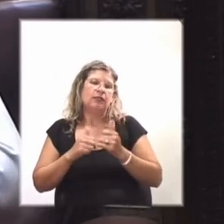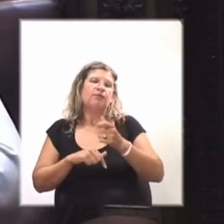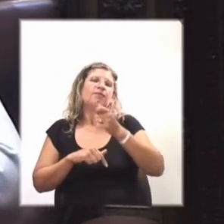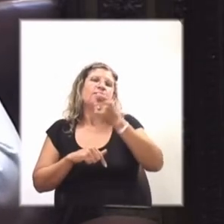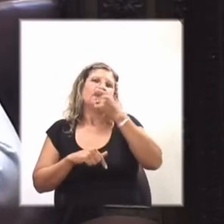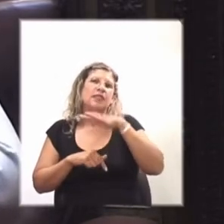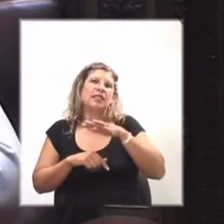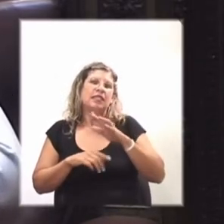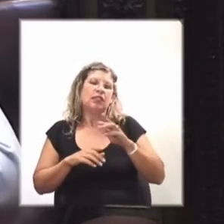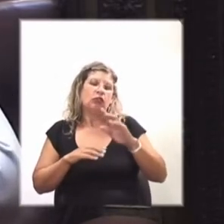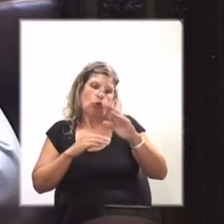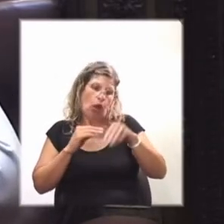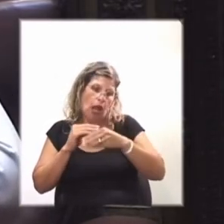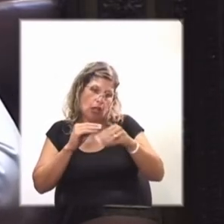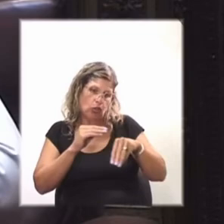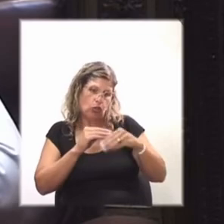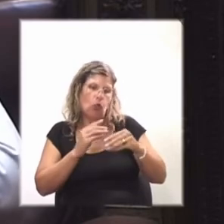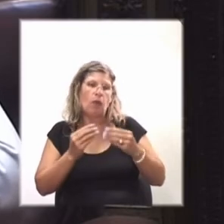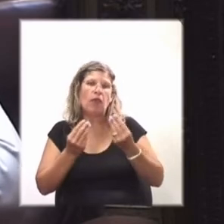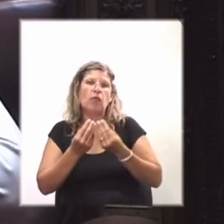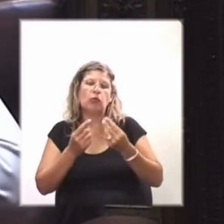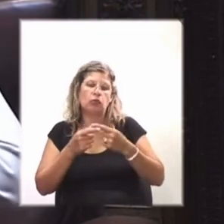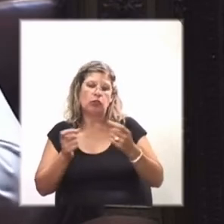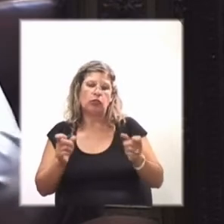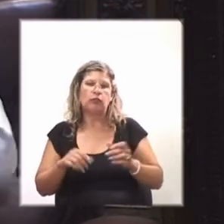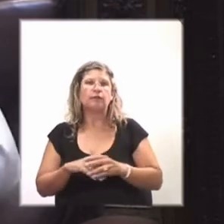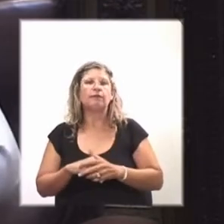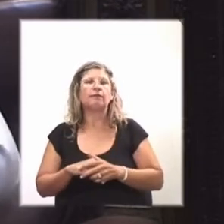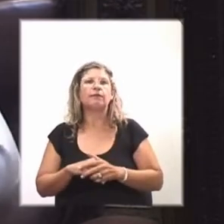historias son la suma de muchas de estas cosas.